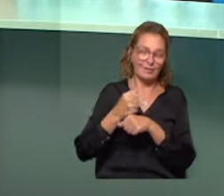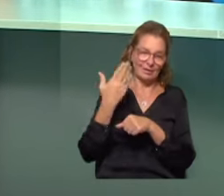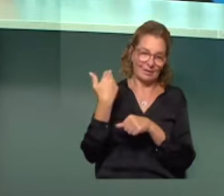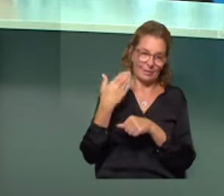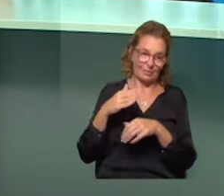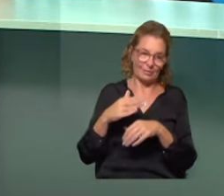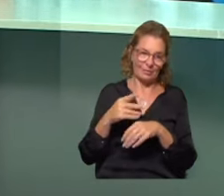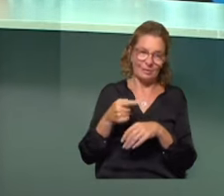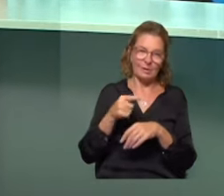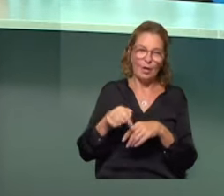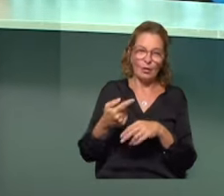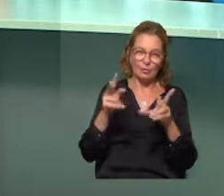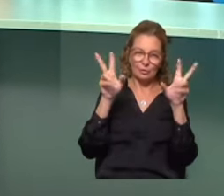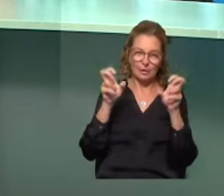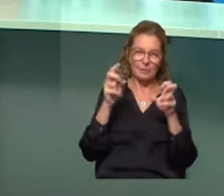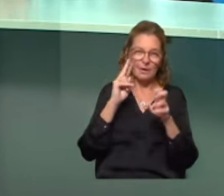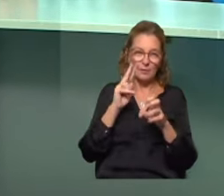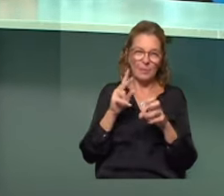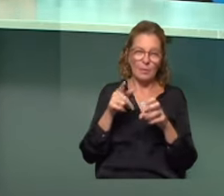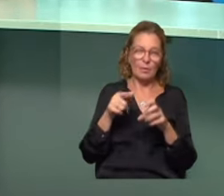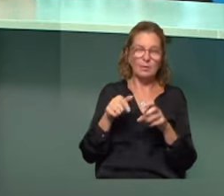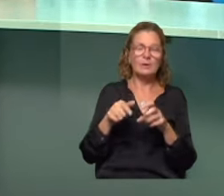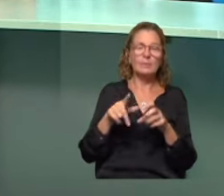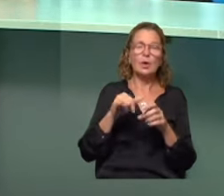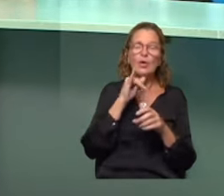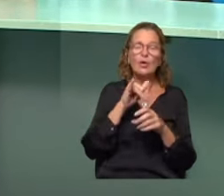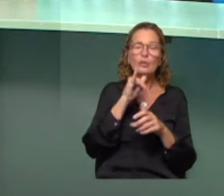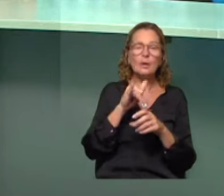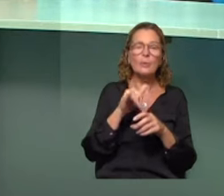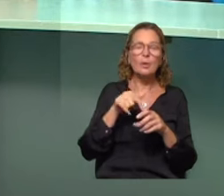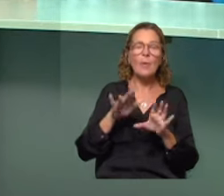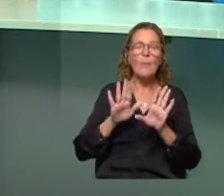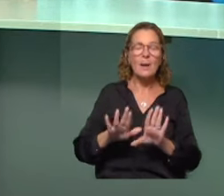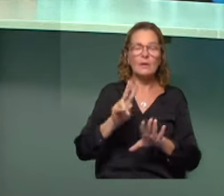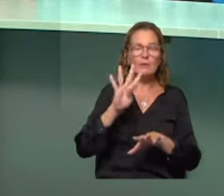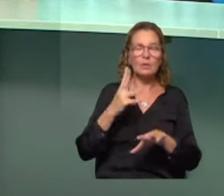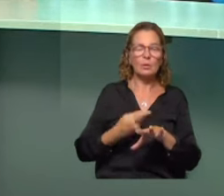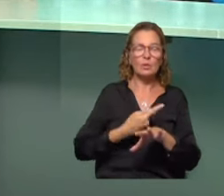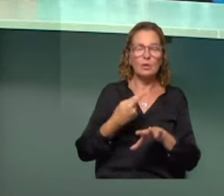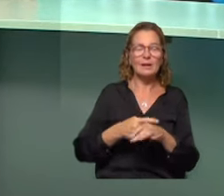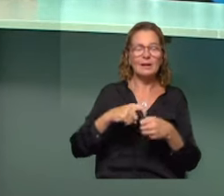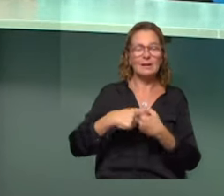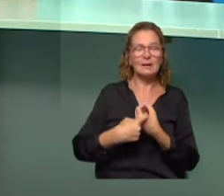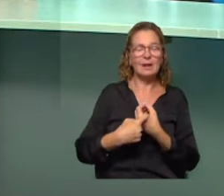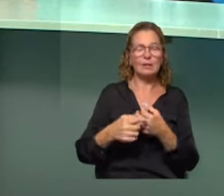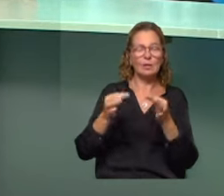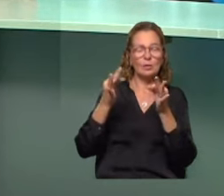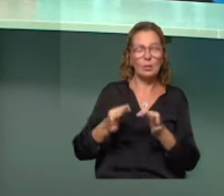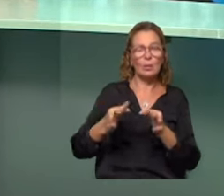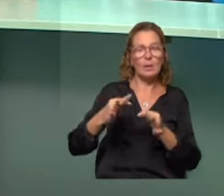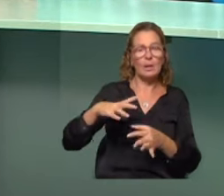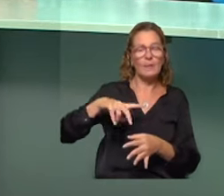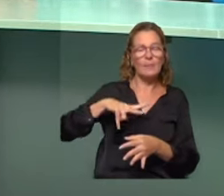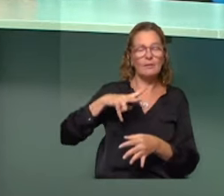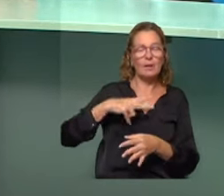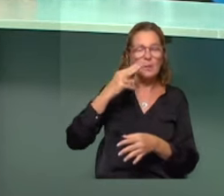anteriores. Seguimos con otros asuntos, ya tendremos ese material. Les contamos que transcurre un paro de 24 horas del Sindicato de la Seguridad Privada